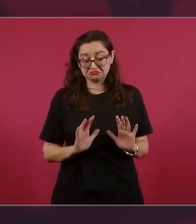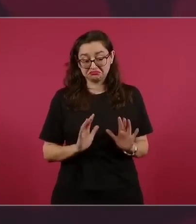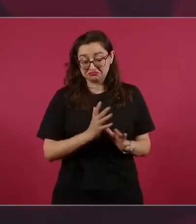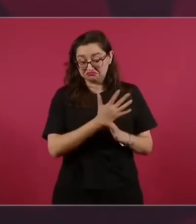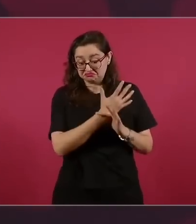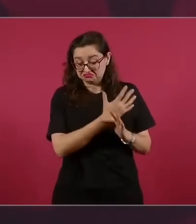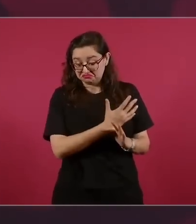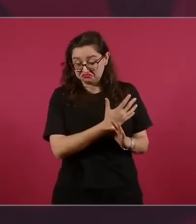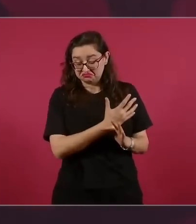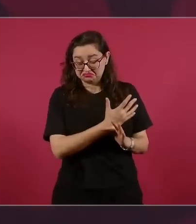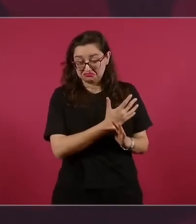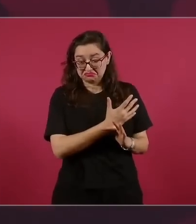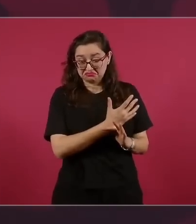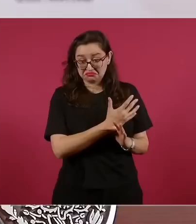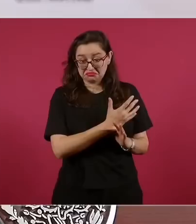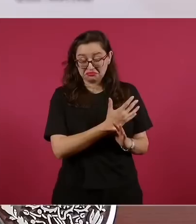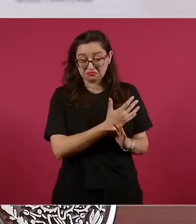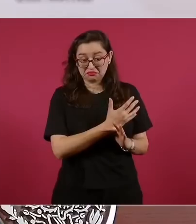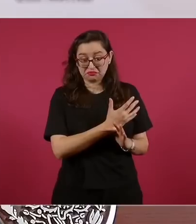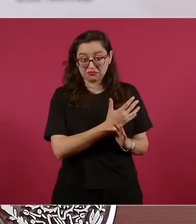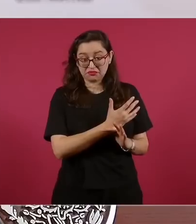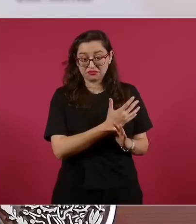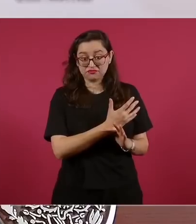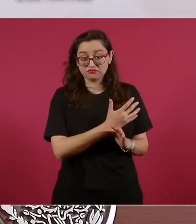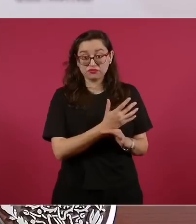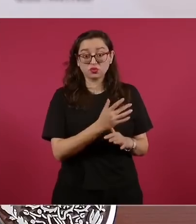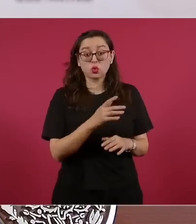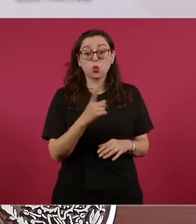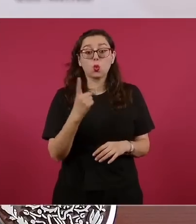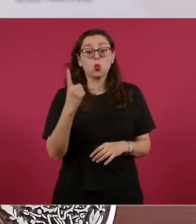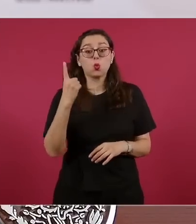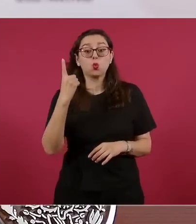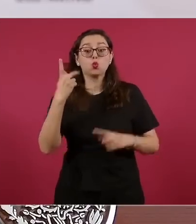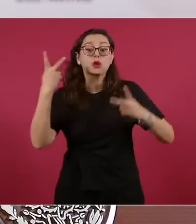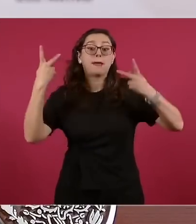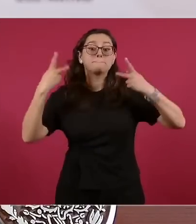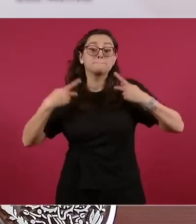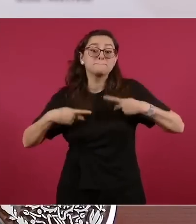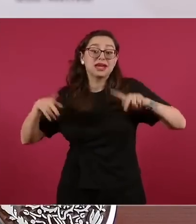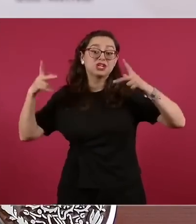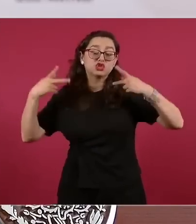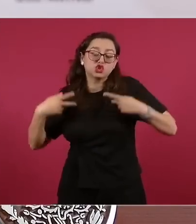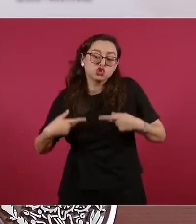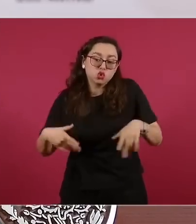dicho con una supuesta declaración